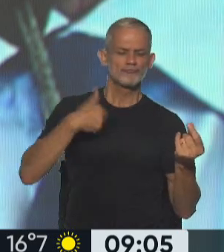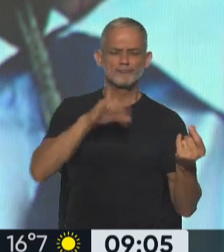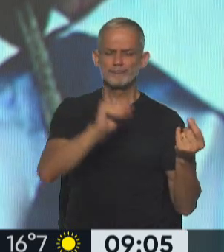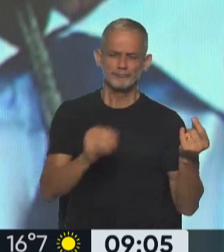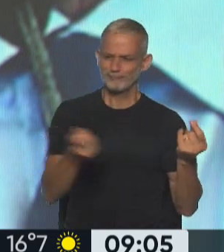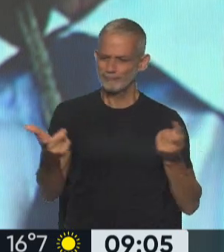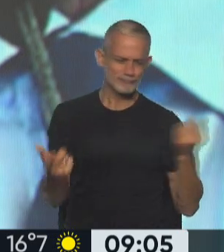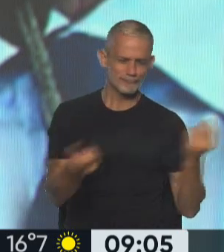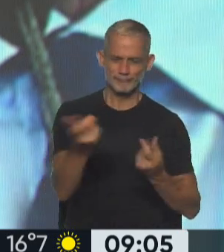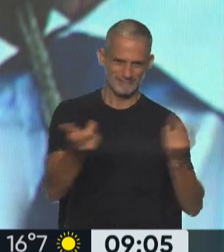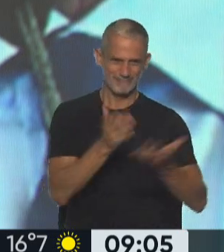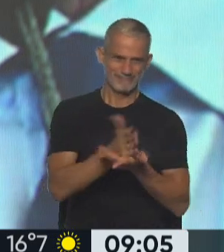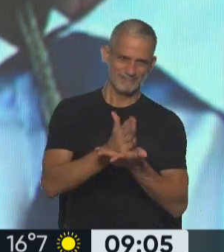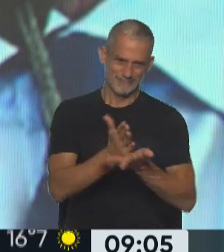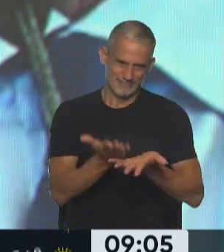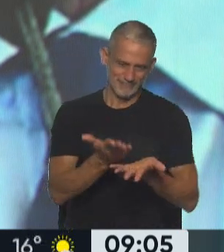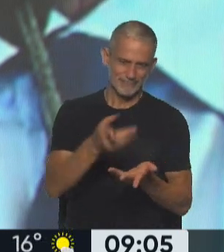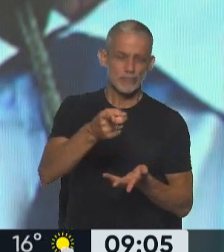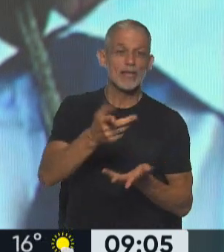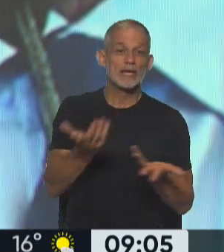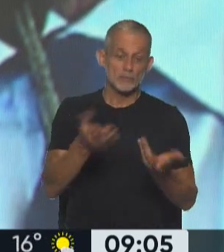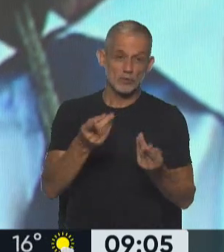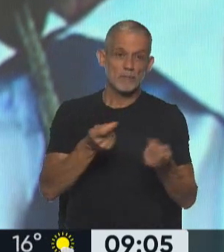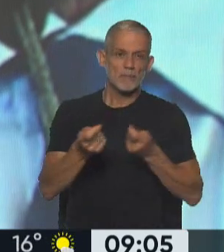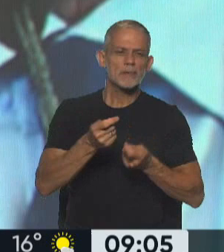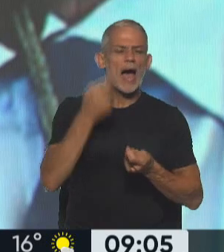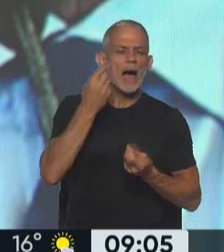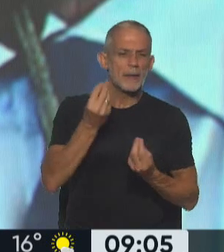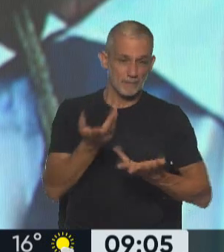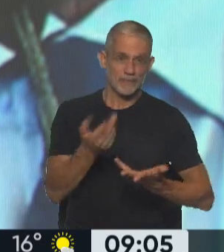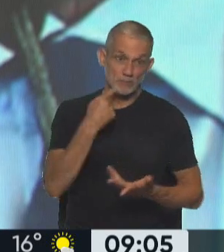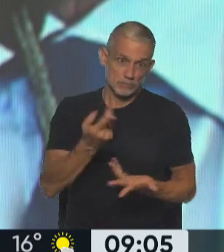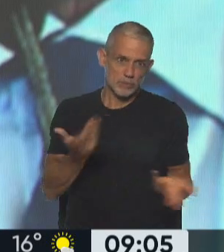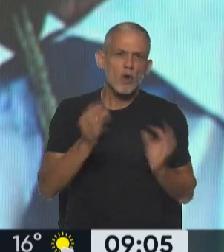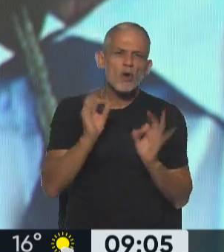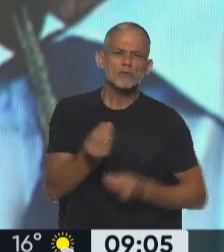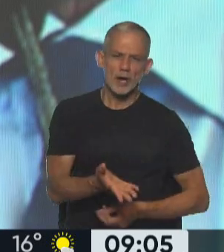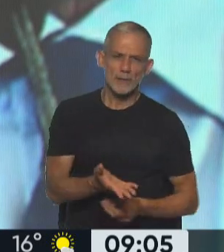que tiene efectivamente los activos para hacerlo, que los maneja. Pero la pregunta